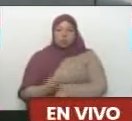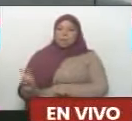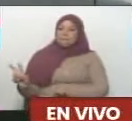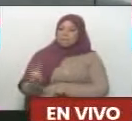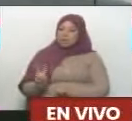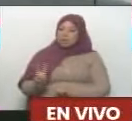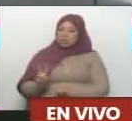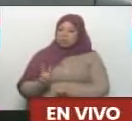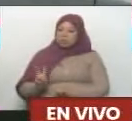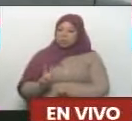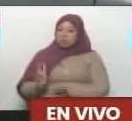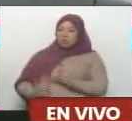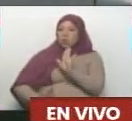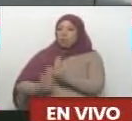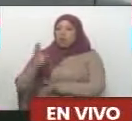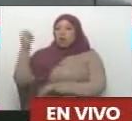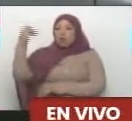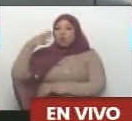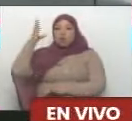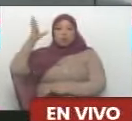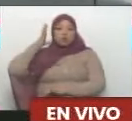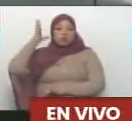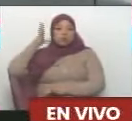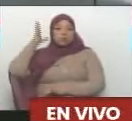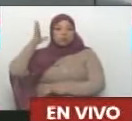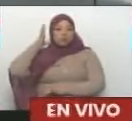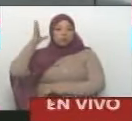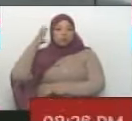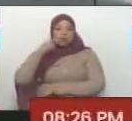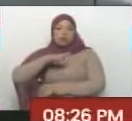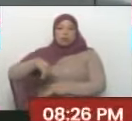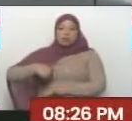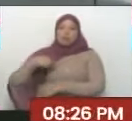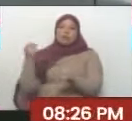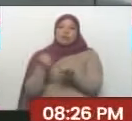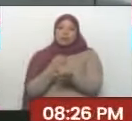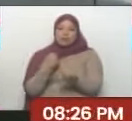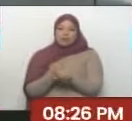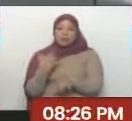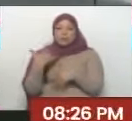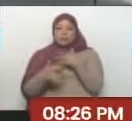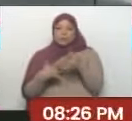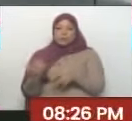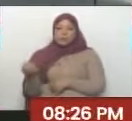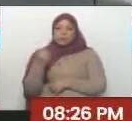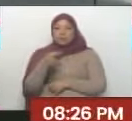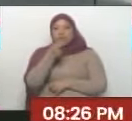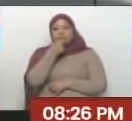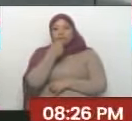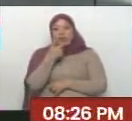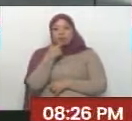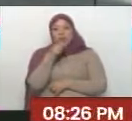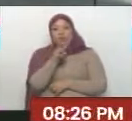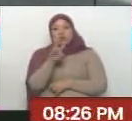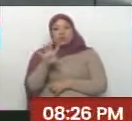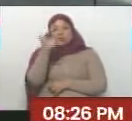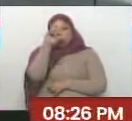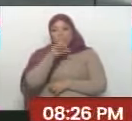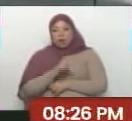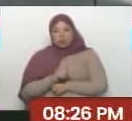Venezuela encendimos esa luz de la conciencia. La nuestra ha sido desde siempre y con más vehemencia desde hace 25